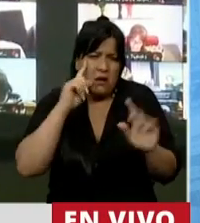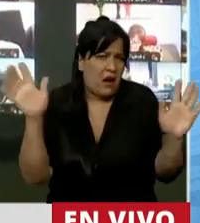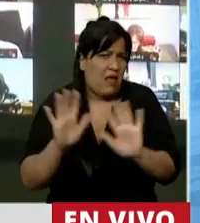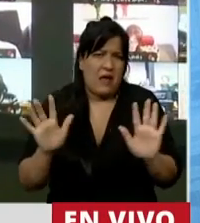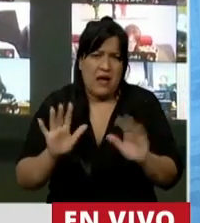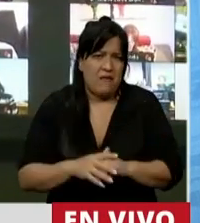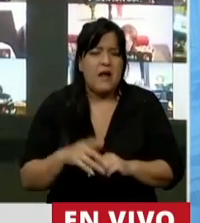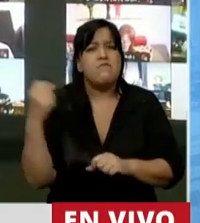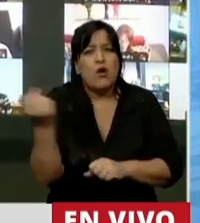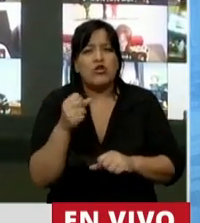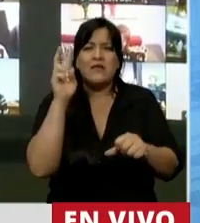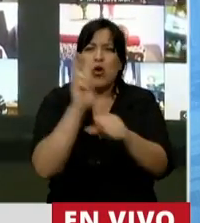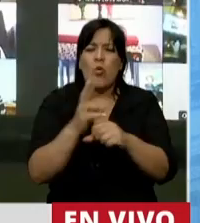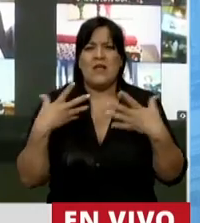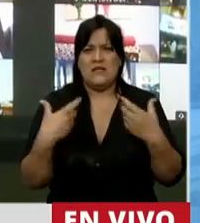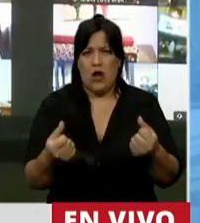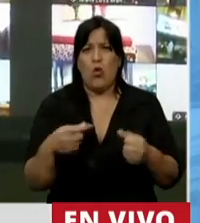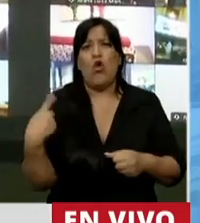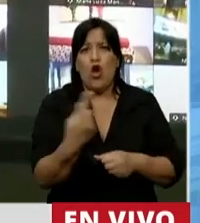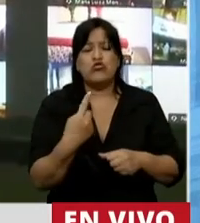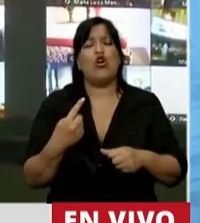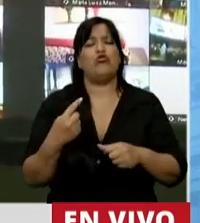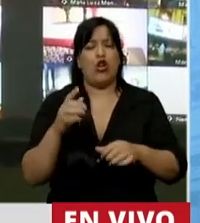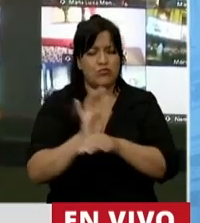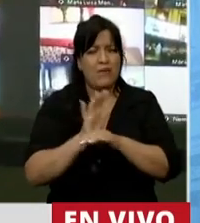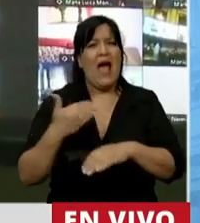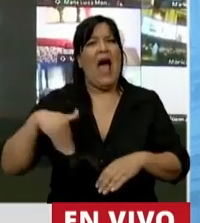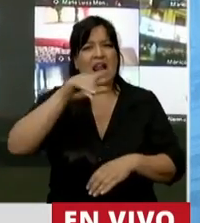misma. Que quede claro, vamos a poner a la Argentina de